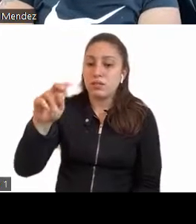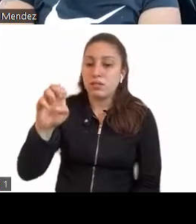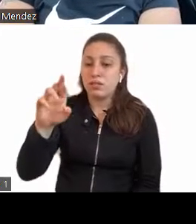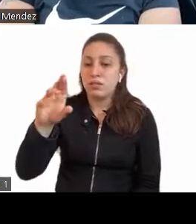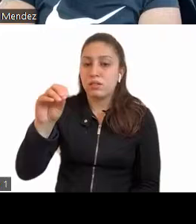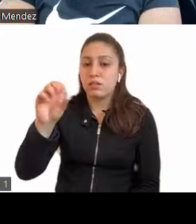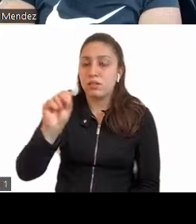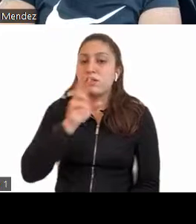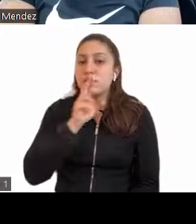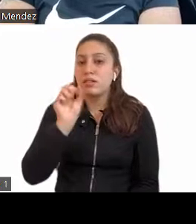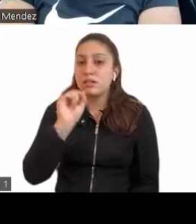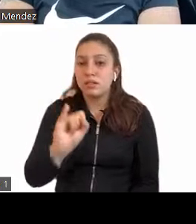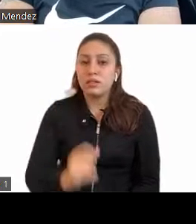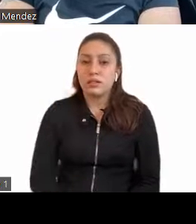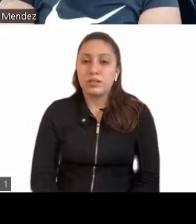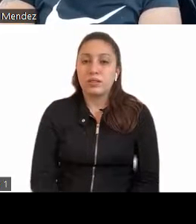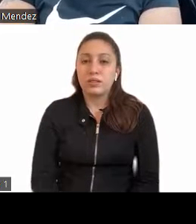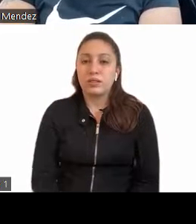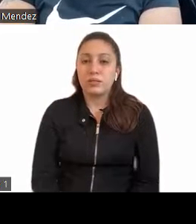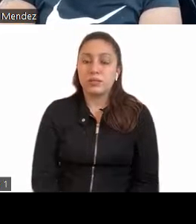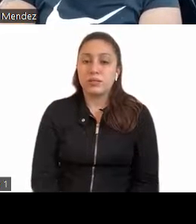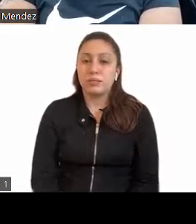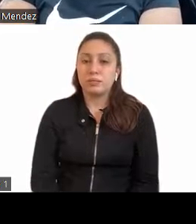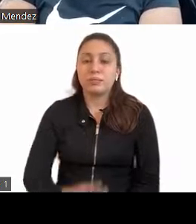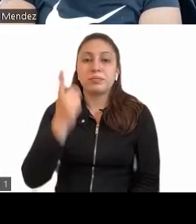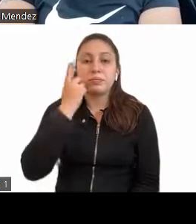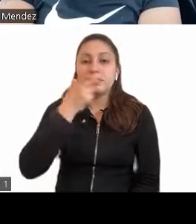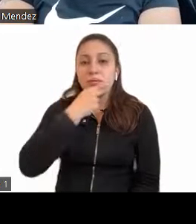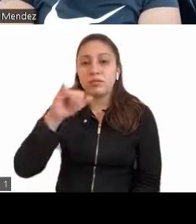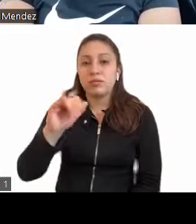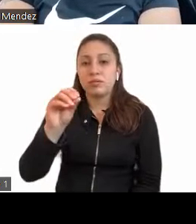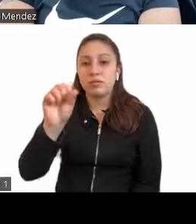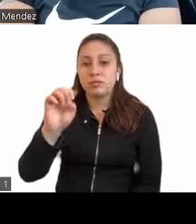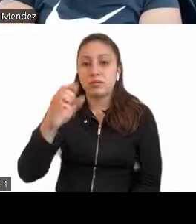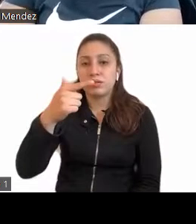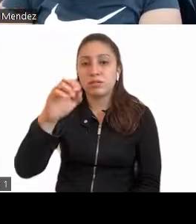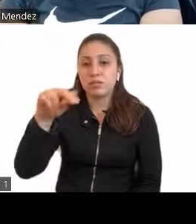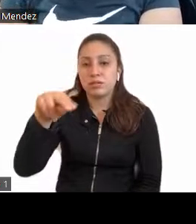Espinosa de los Monteros, a favor. José Gonzalo Espina.